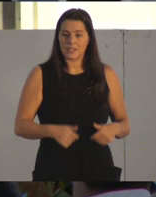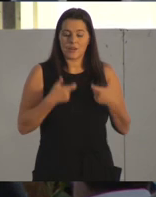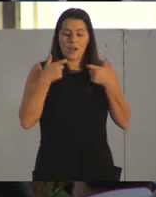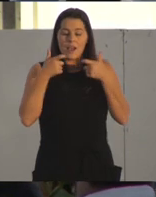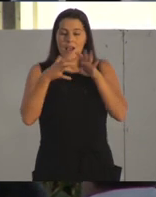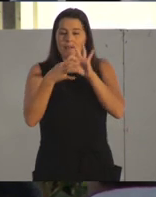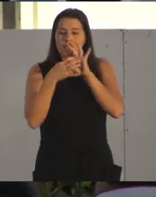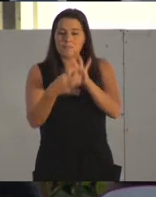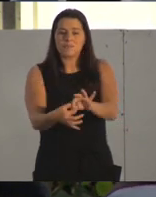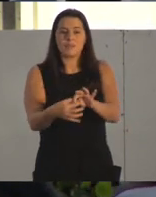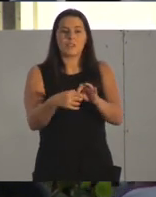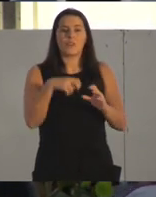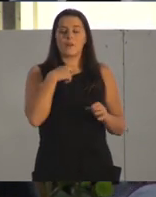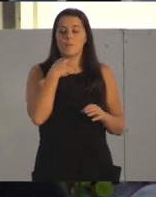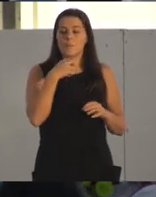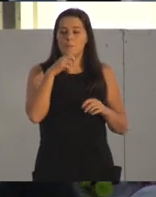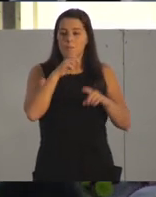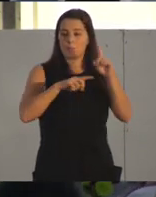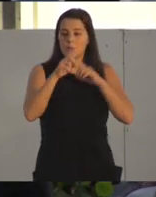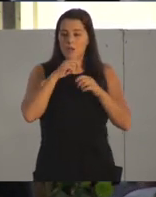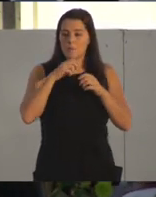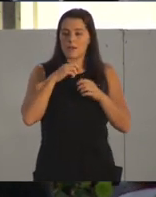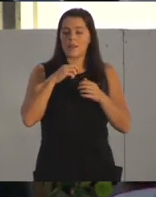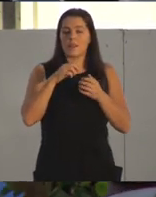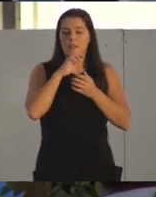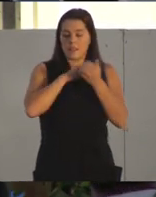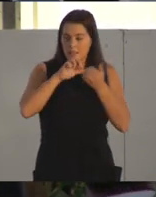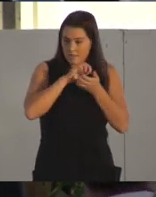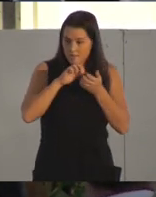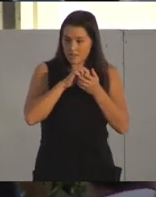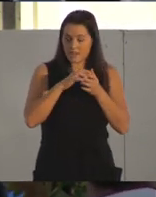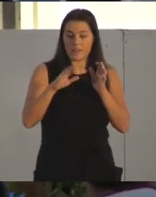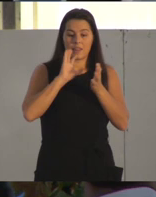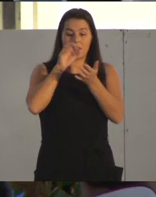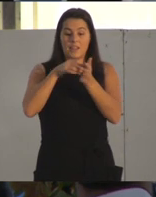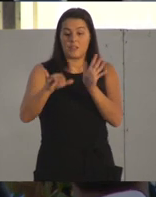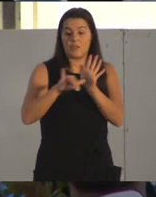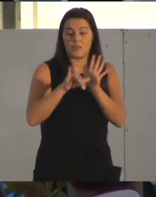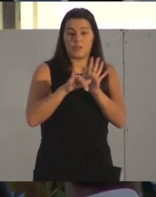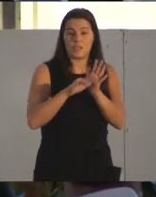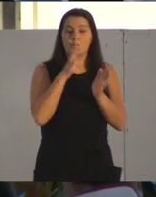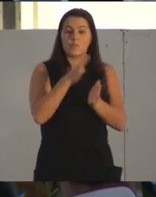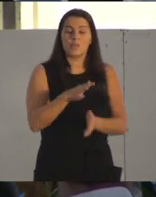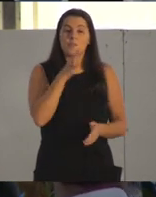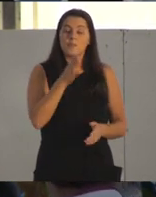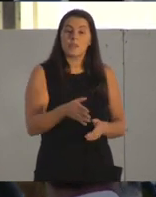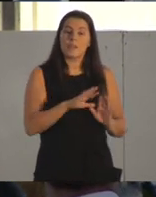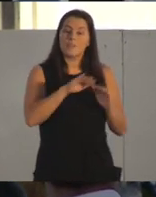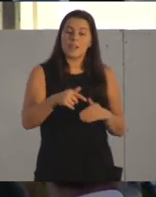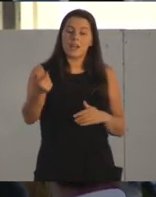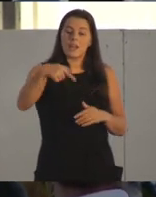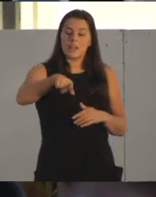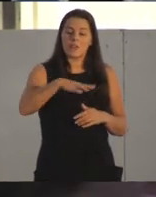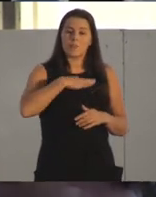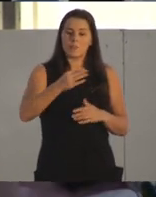centros cercanos a nuestros centros. ¿Por qué? Porque al final nos van a poder orientar, sobre